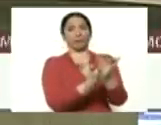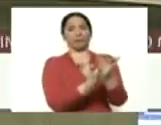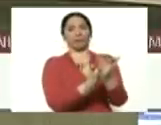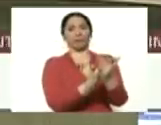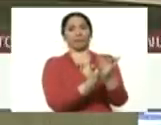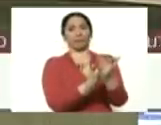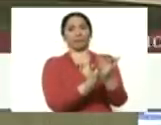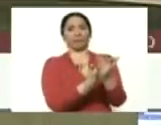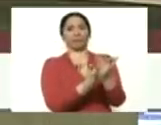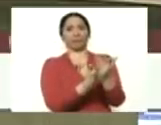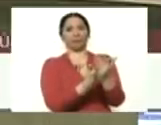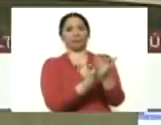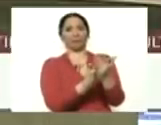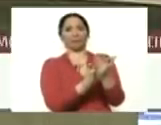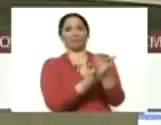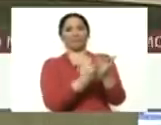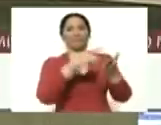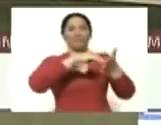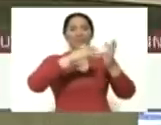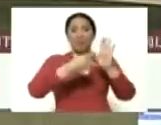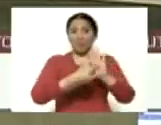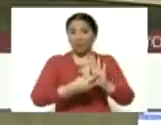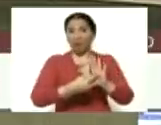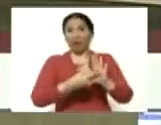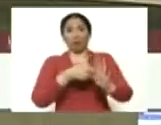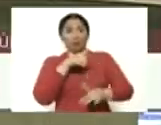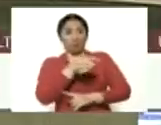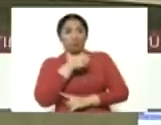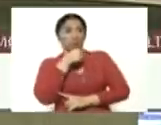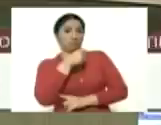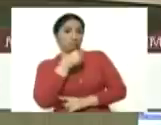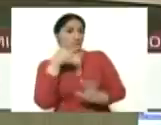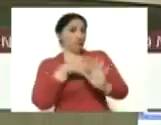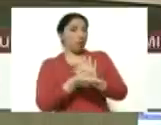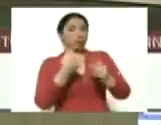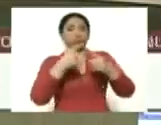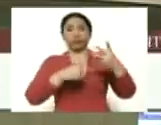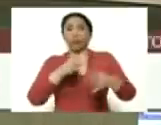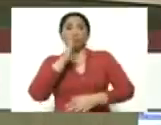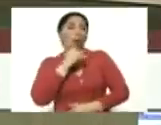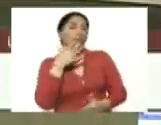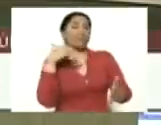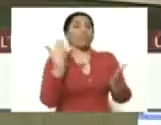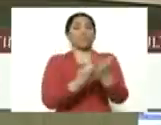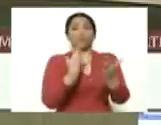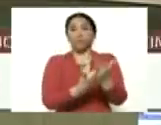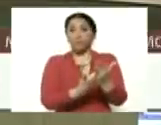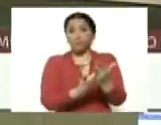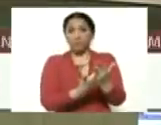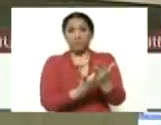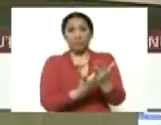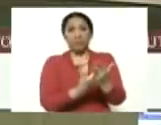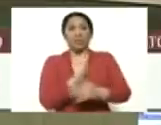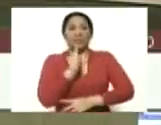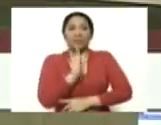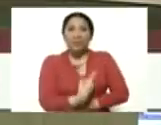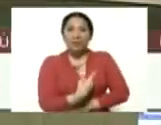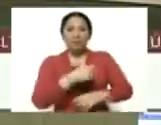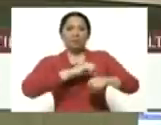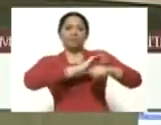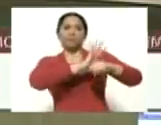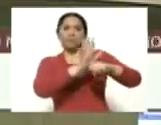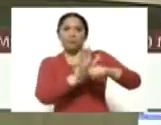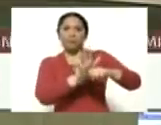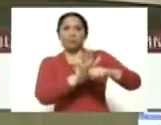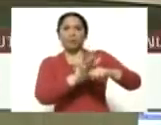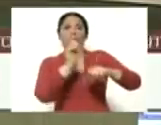evidentes, dice, sin embargo, lo que opina este, lo que opina este otro, no existen signos evidentes que indiquen que el coronavirus